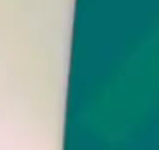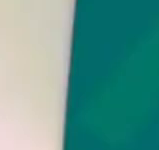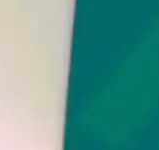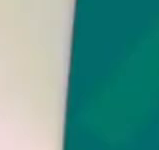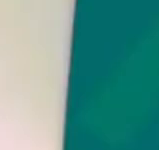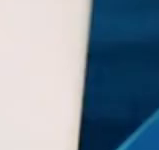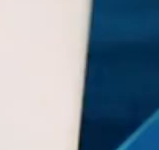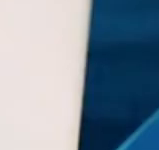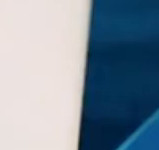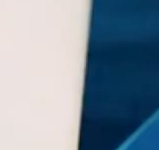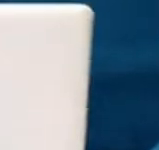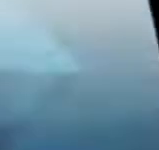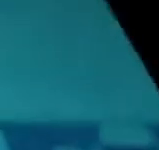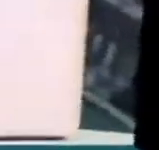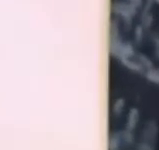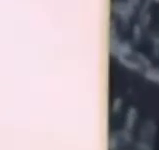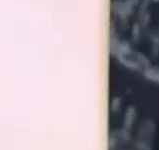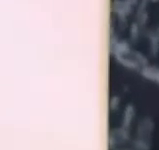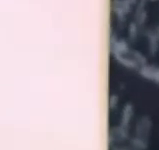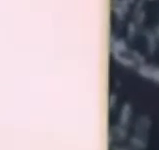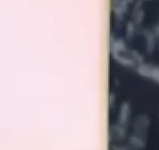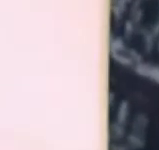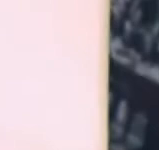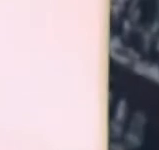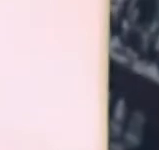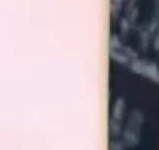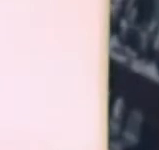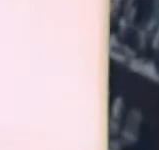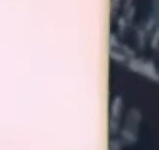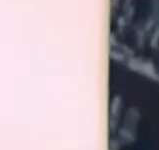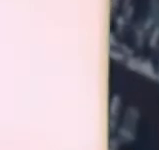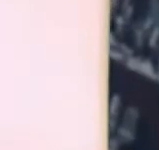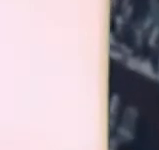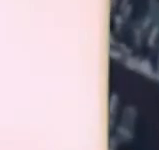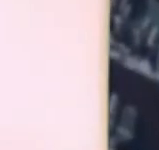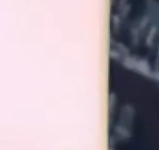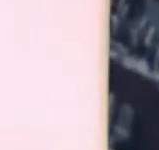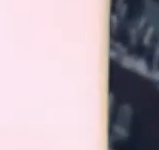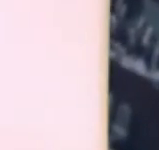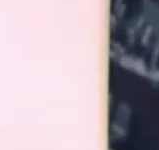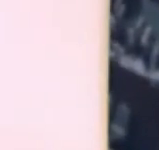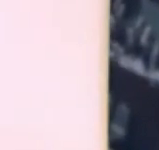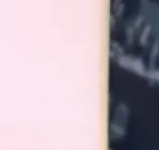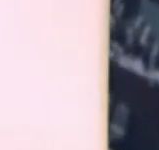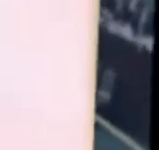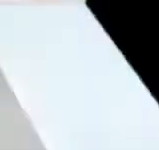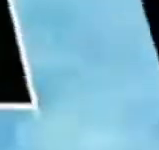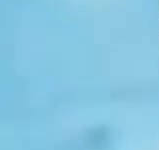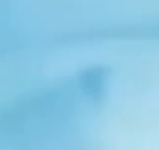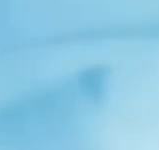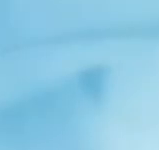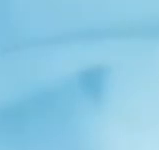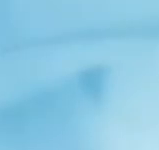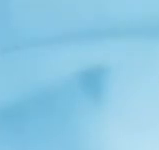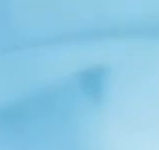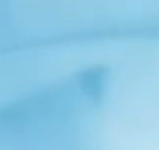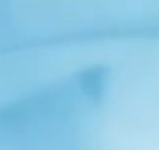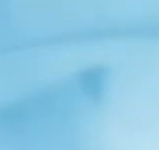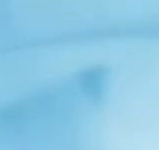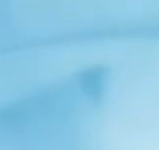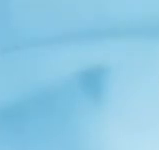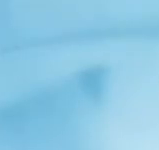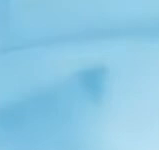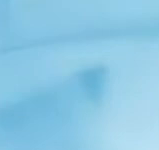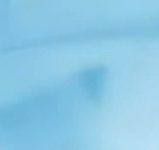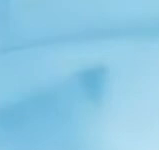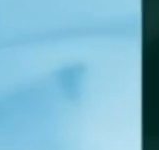en diversos ámbitos. ¿Cómo se forma, pues, una figura tan importante como la de Diego Armando Maradona? ¿Qué ha ocurrido con los medios